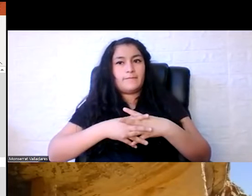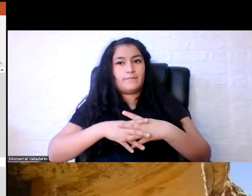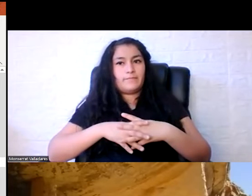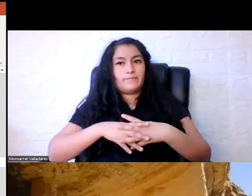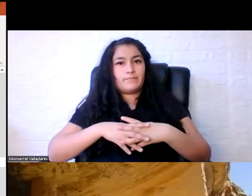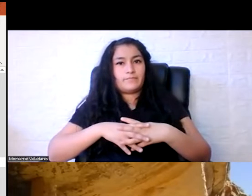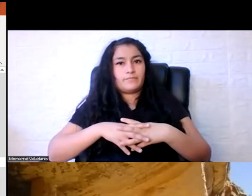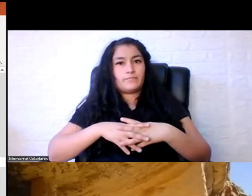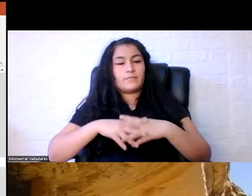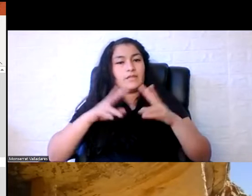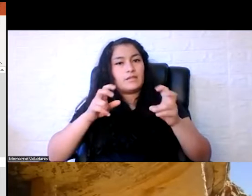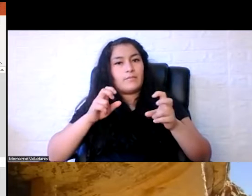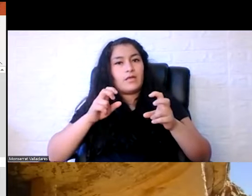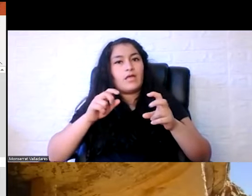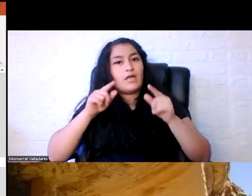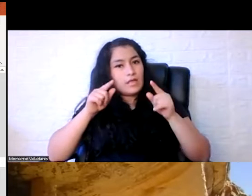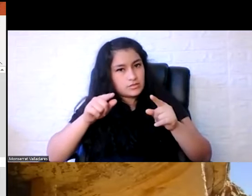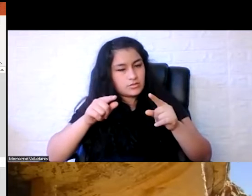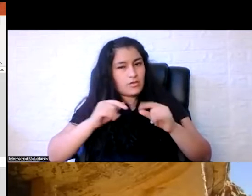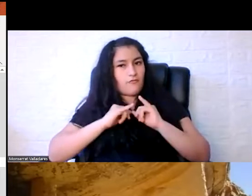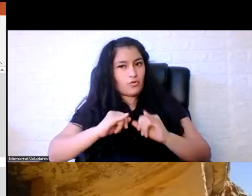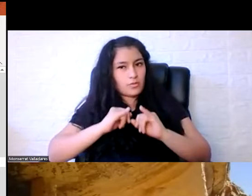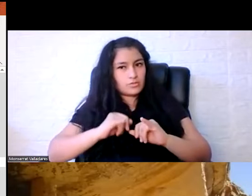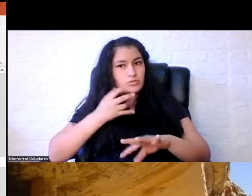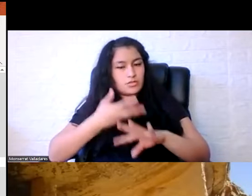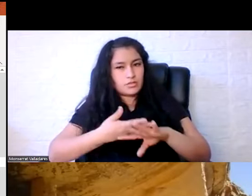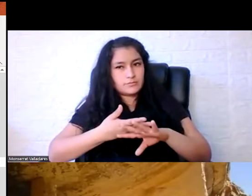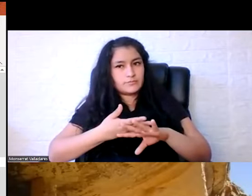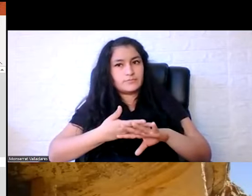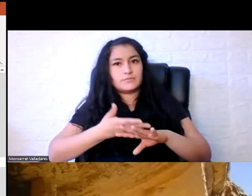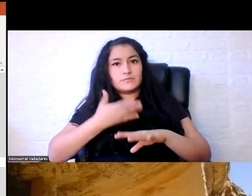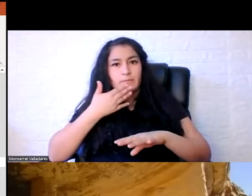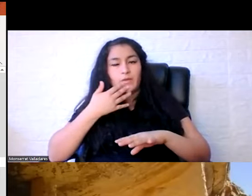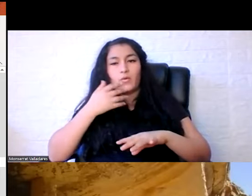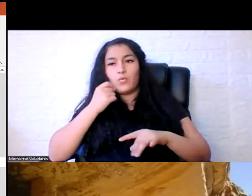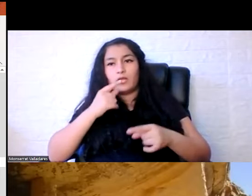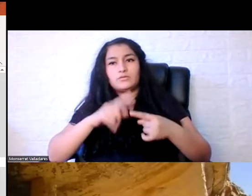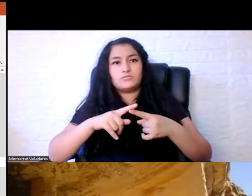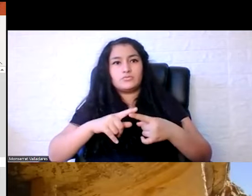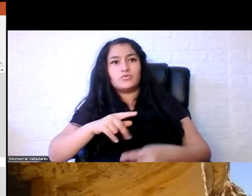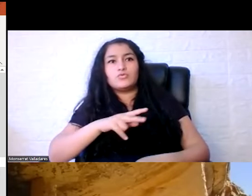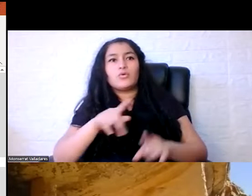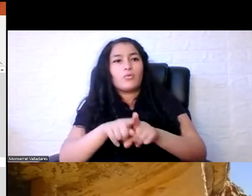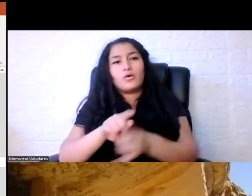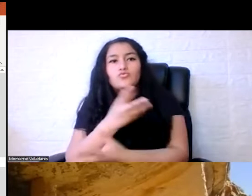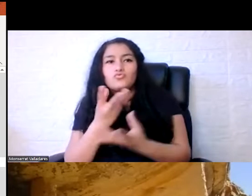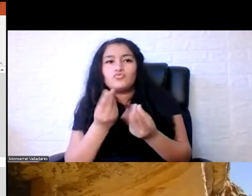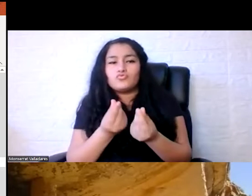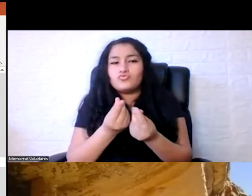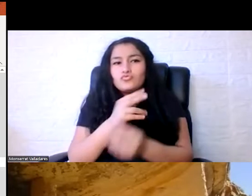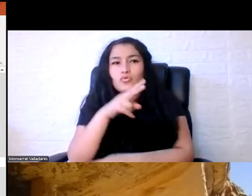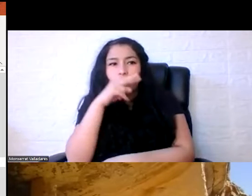La validación estadística eso nos dio, y los factores son la ambición o codicia,